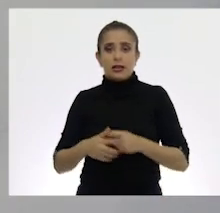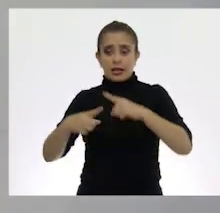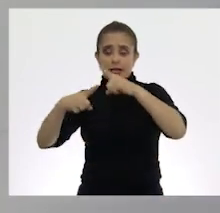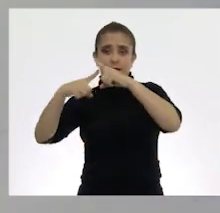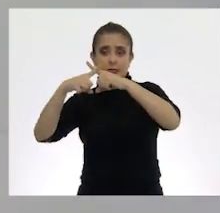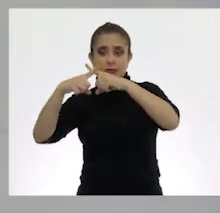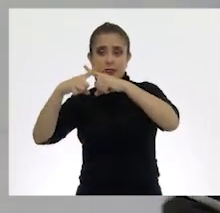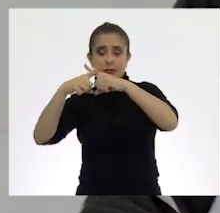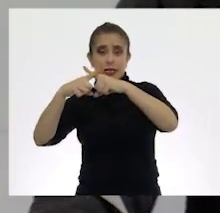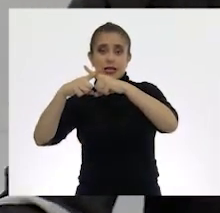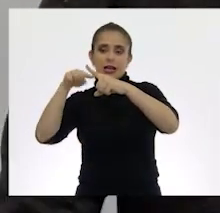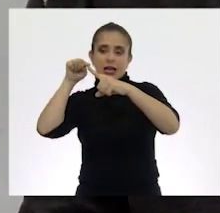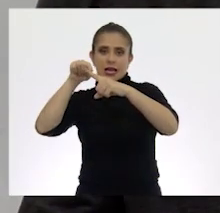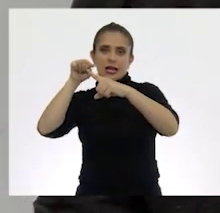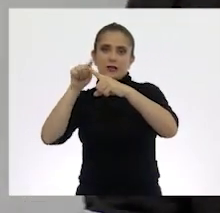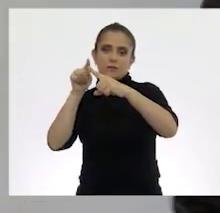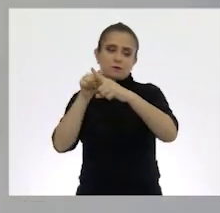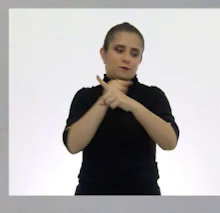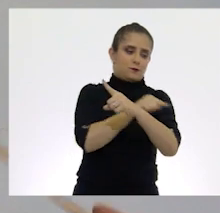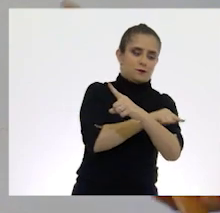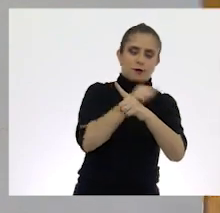sería el punto de intersección.